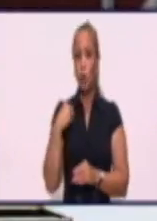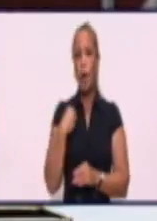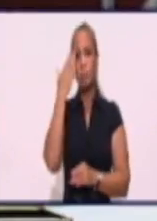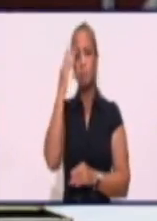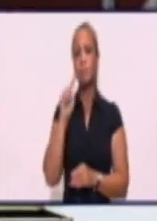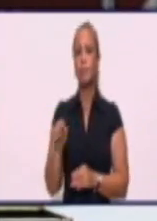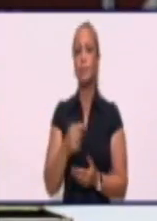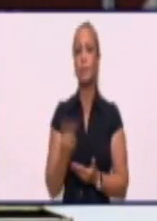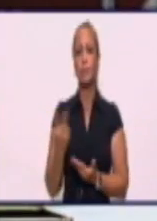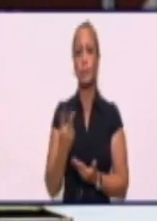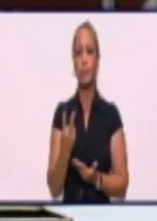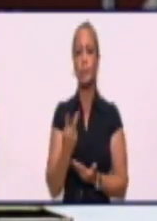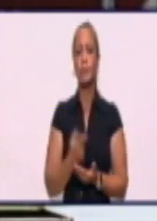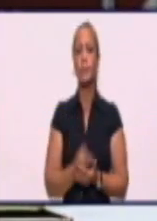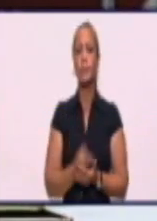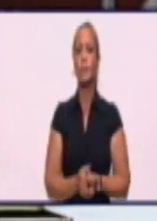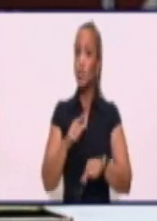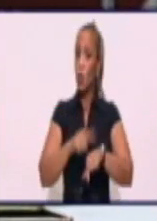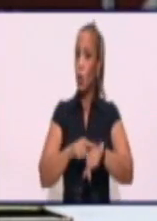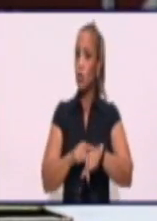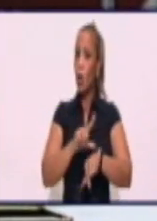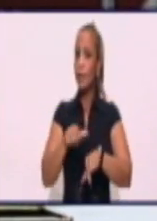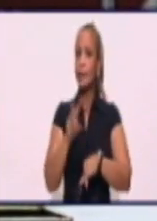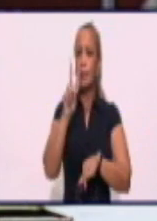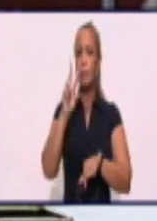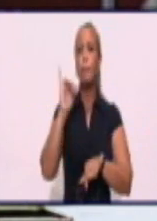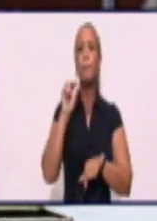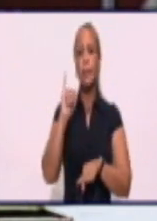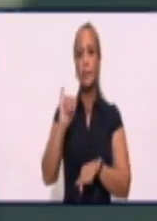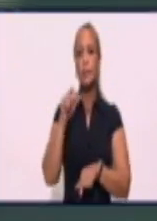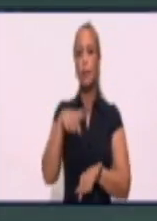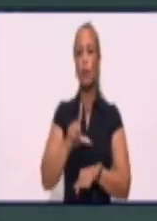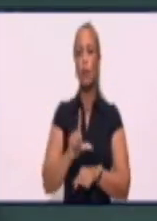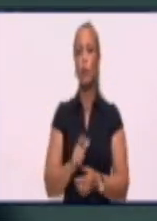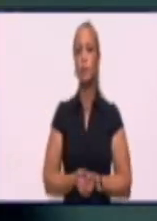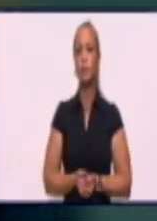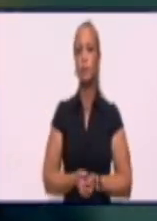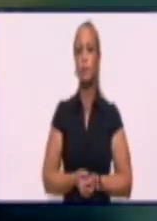nosotros a solo unas horas del 26 de julio. Pienso que para todos.